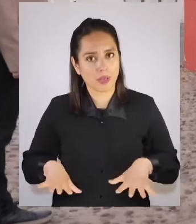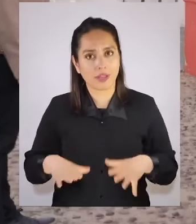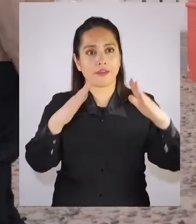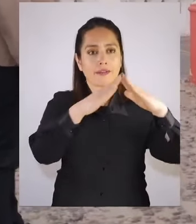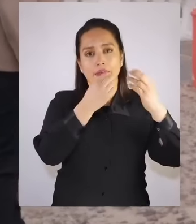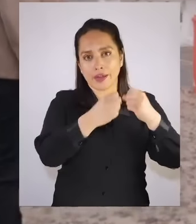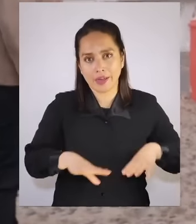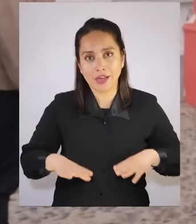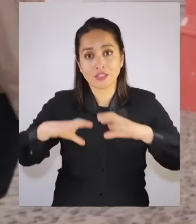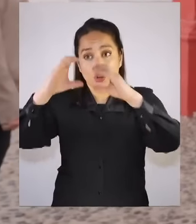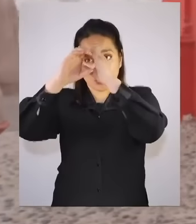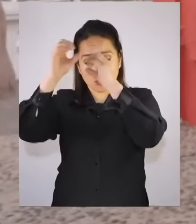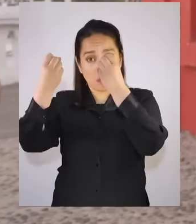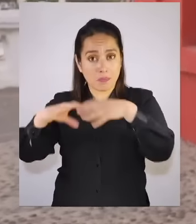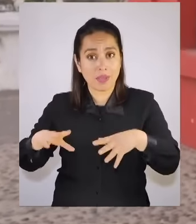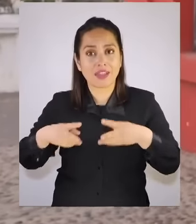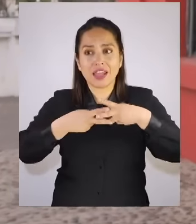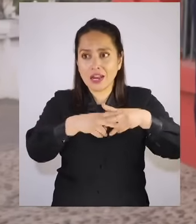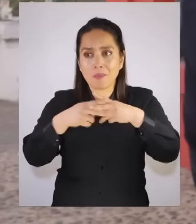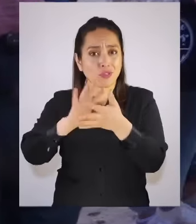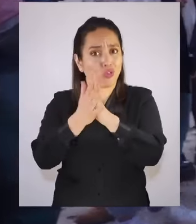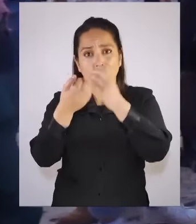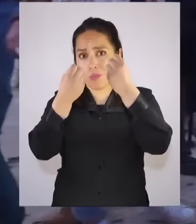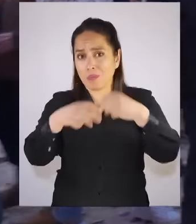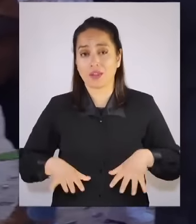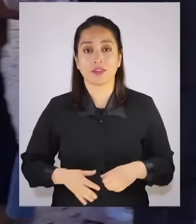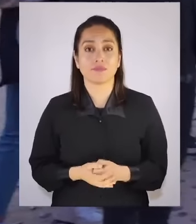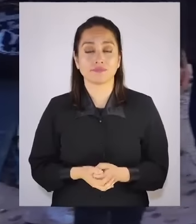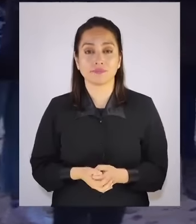la casa, pierde el observatorio, pierde sus instrumentos.